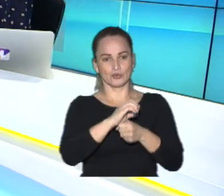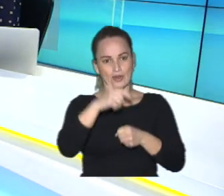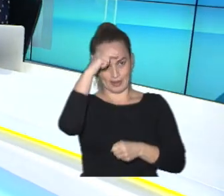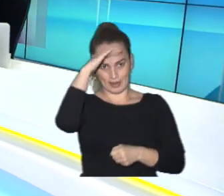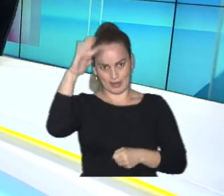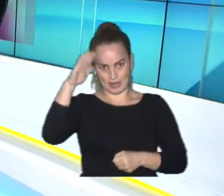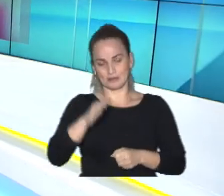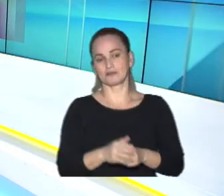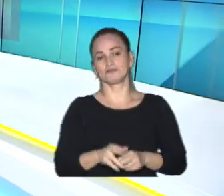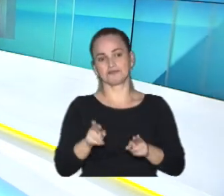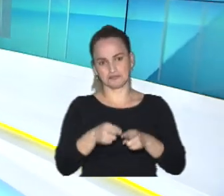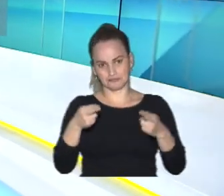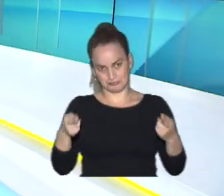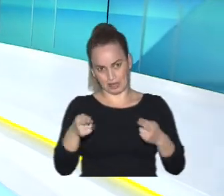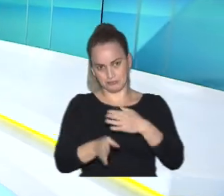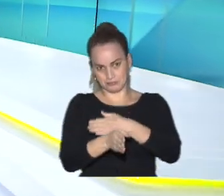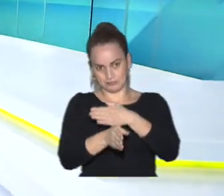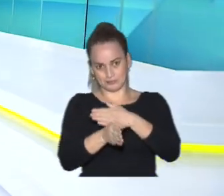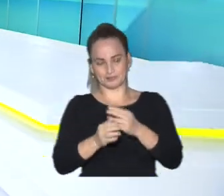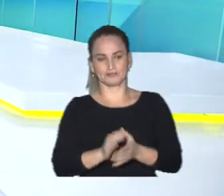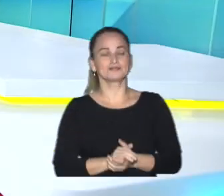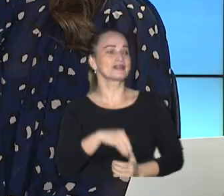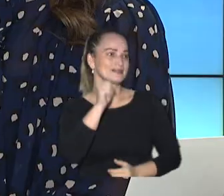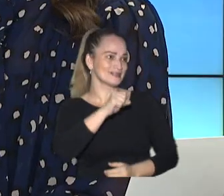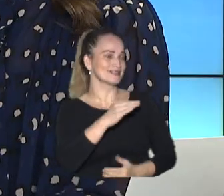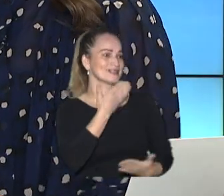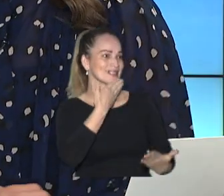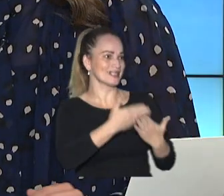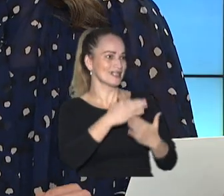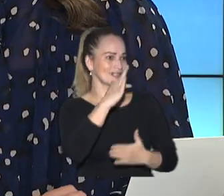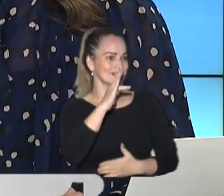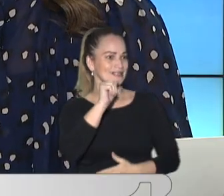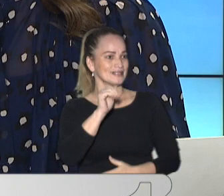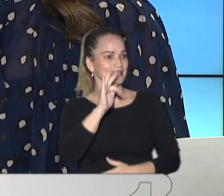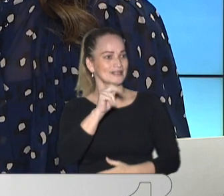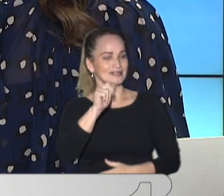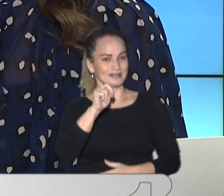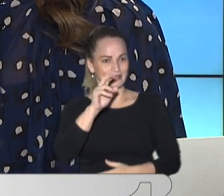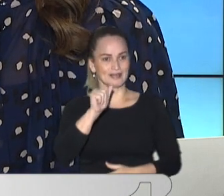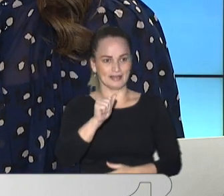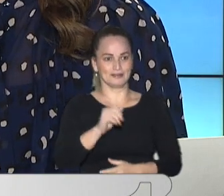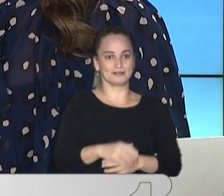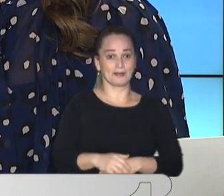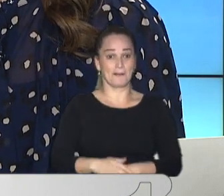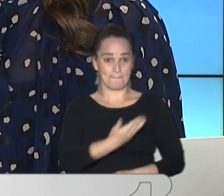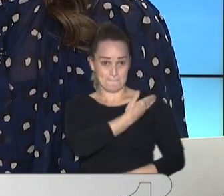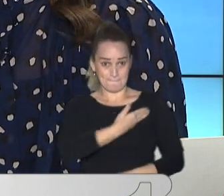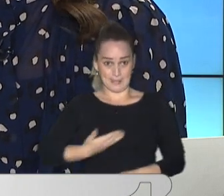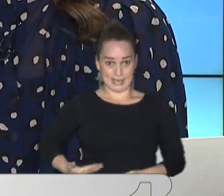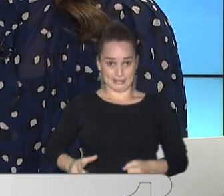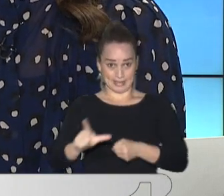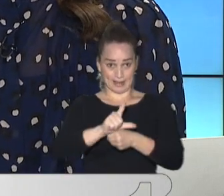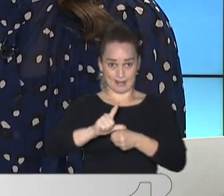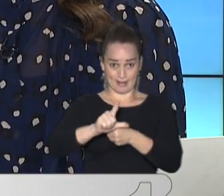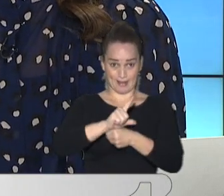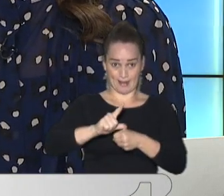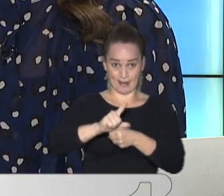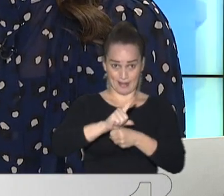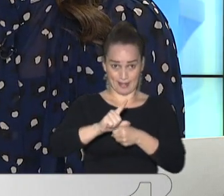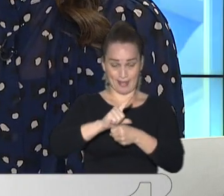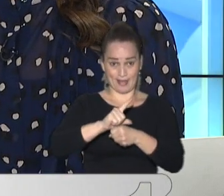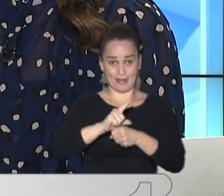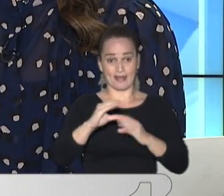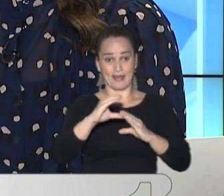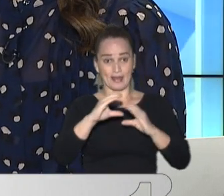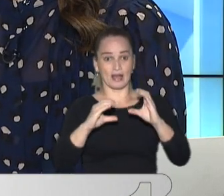adelante tendremos ampliación de estas noticias. Así es, Tatiana, gracias. Y renunció al cargo el presidente de la Liga Vallecaucana de Boxeo tras